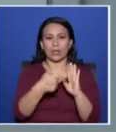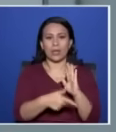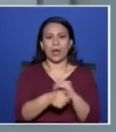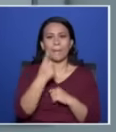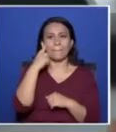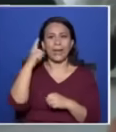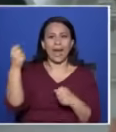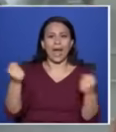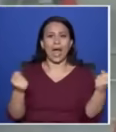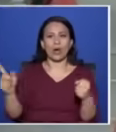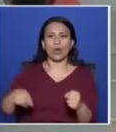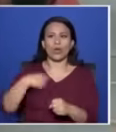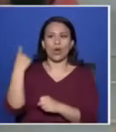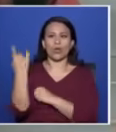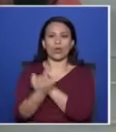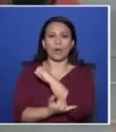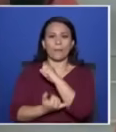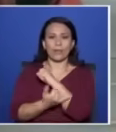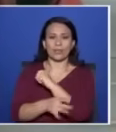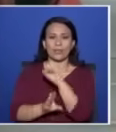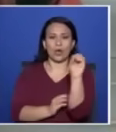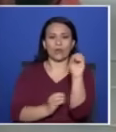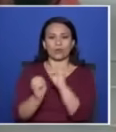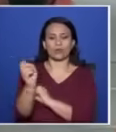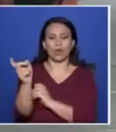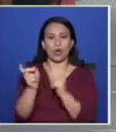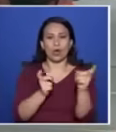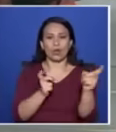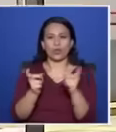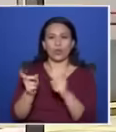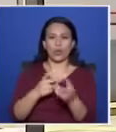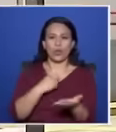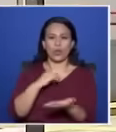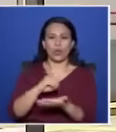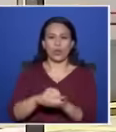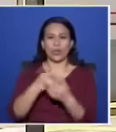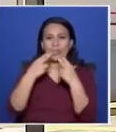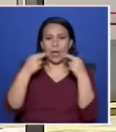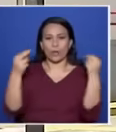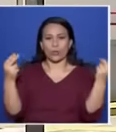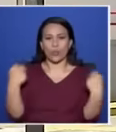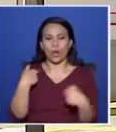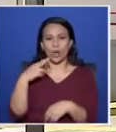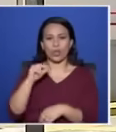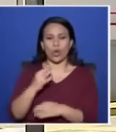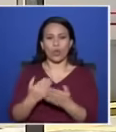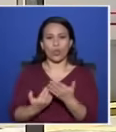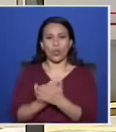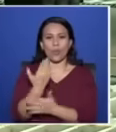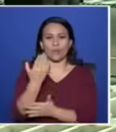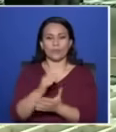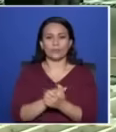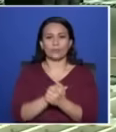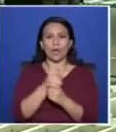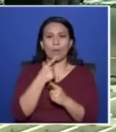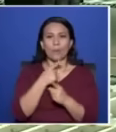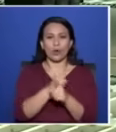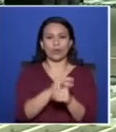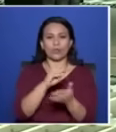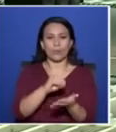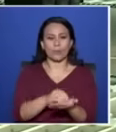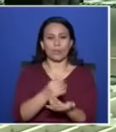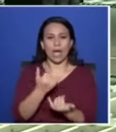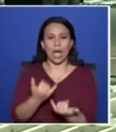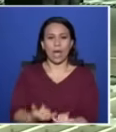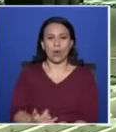a camiones de otros países, a la Agencia de Regulación y Control de Recursos Naturales No Renovables. Por esto, se ignora